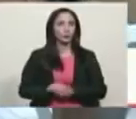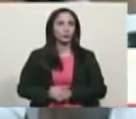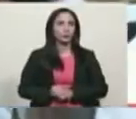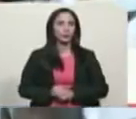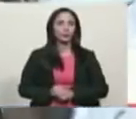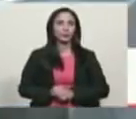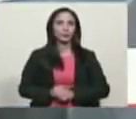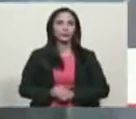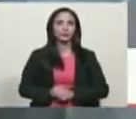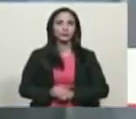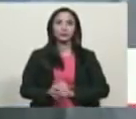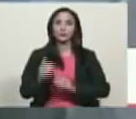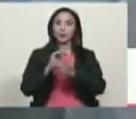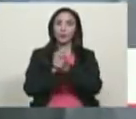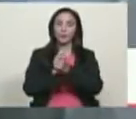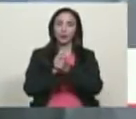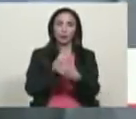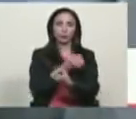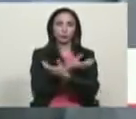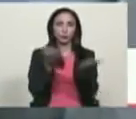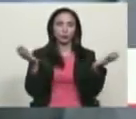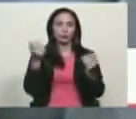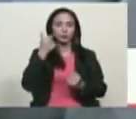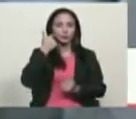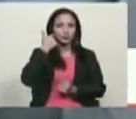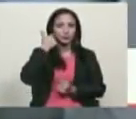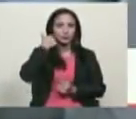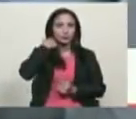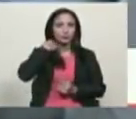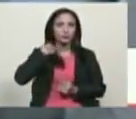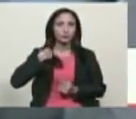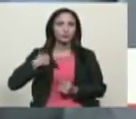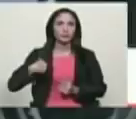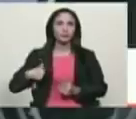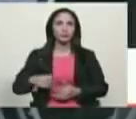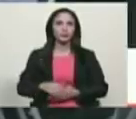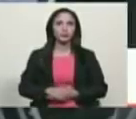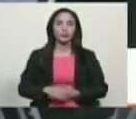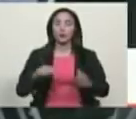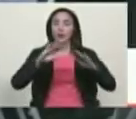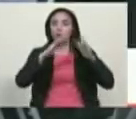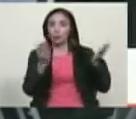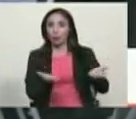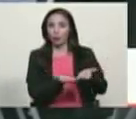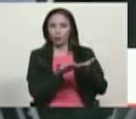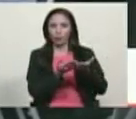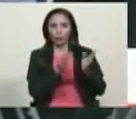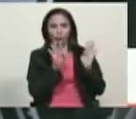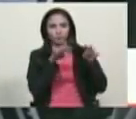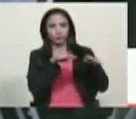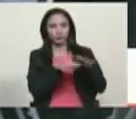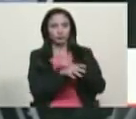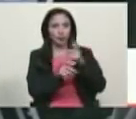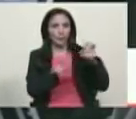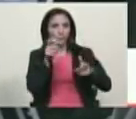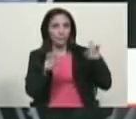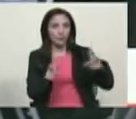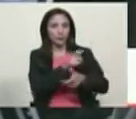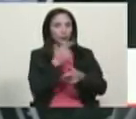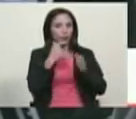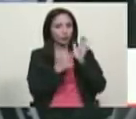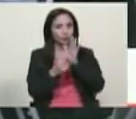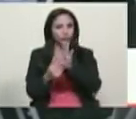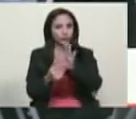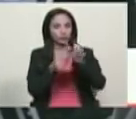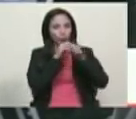amigos y amigas, que desde el mundo van llevando la palabra